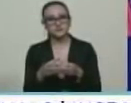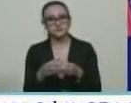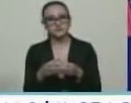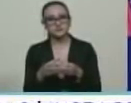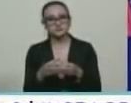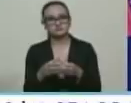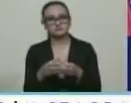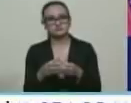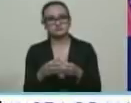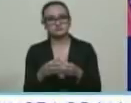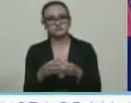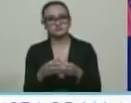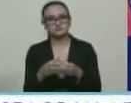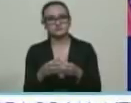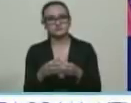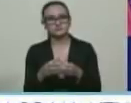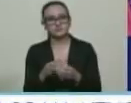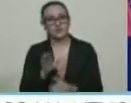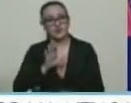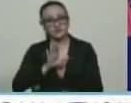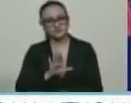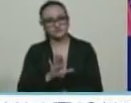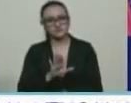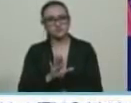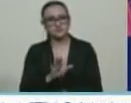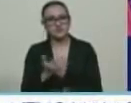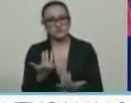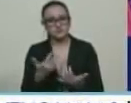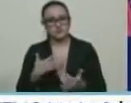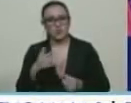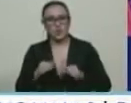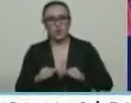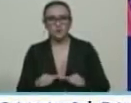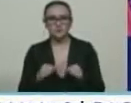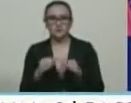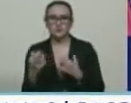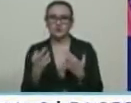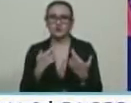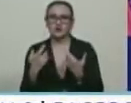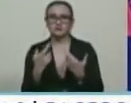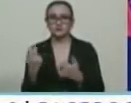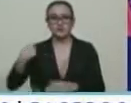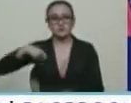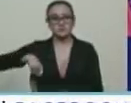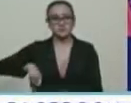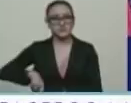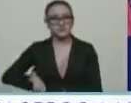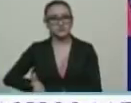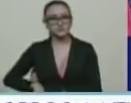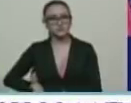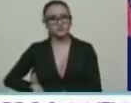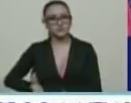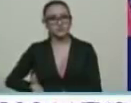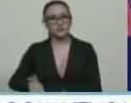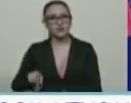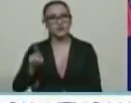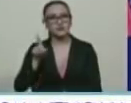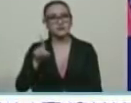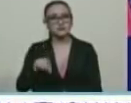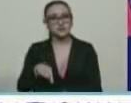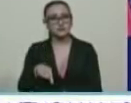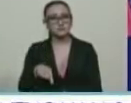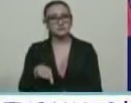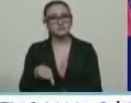mezclada, compleja, y así podemos continuar con relaciones de inversión, y también vamos